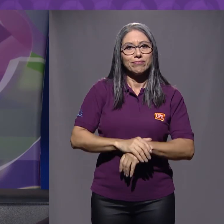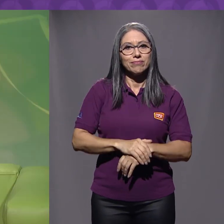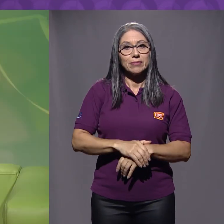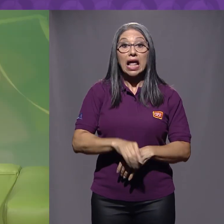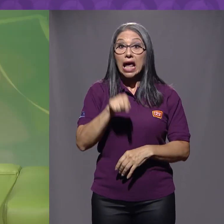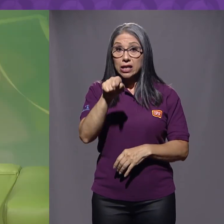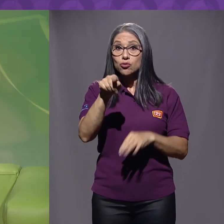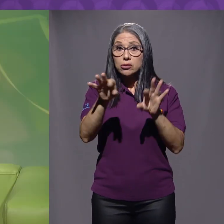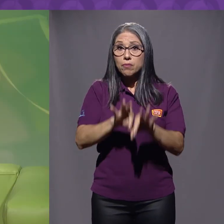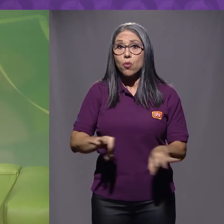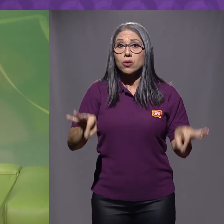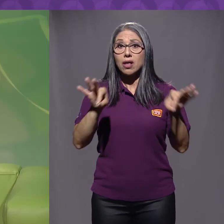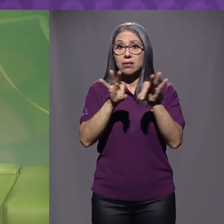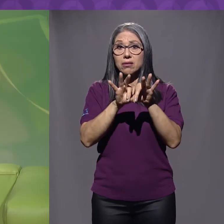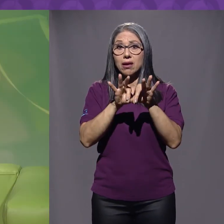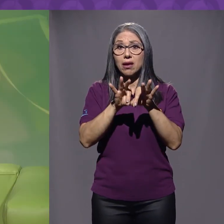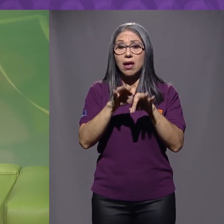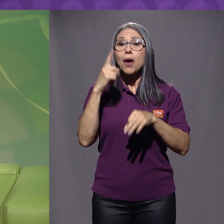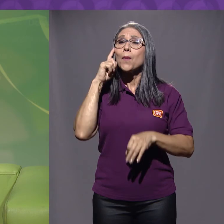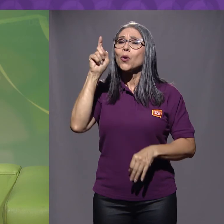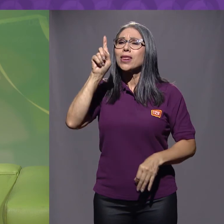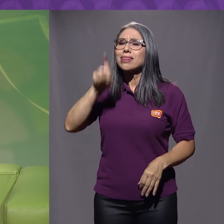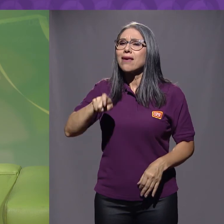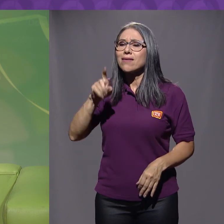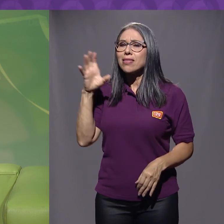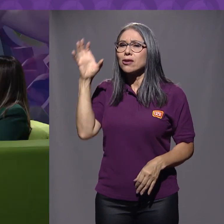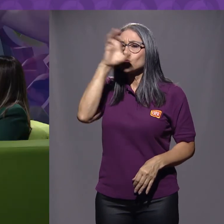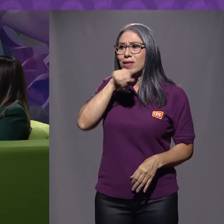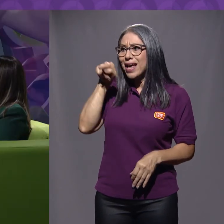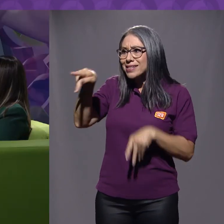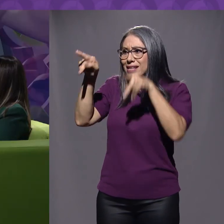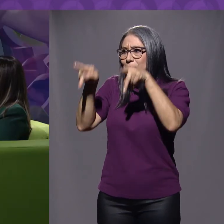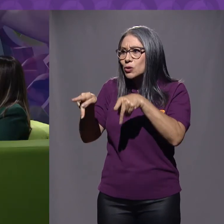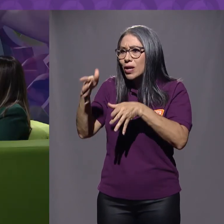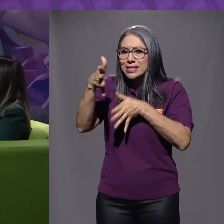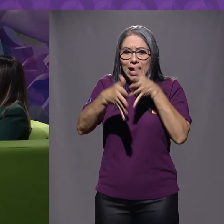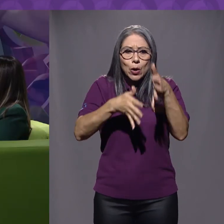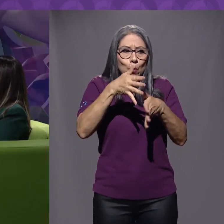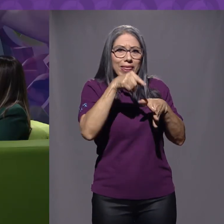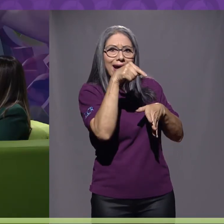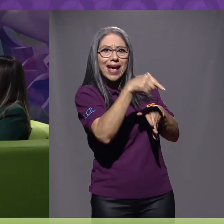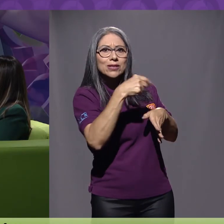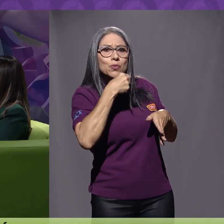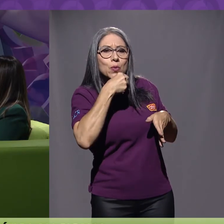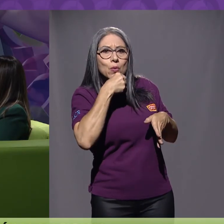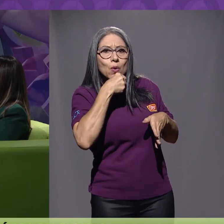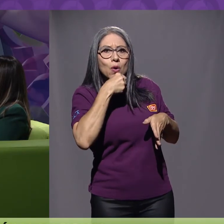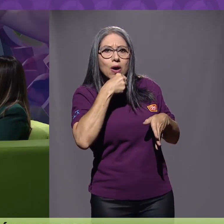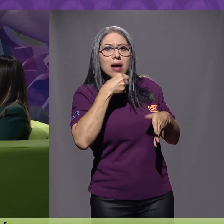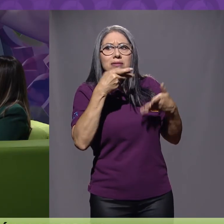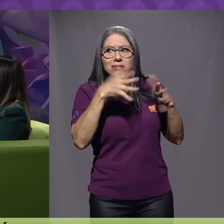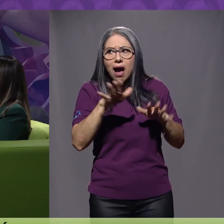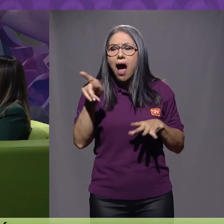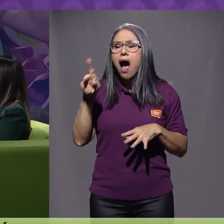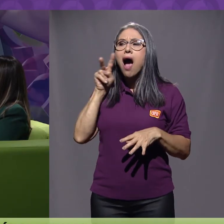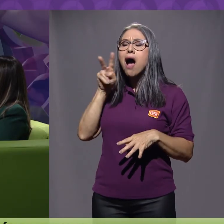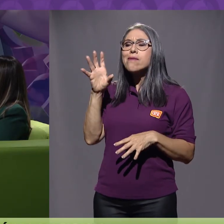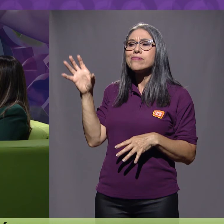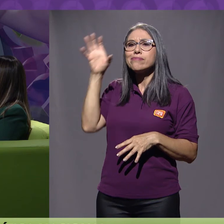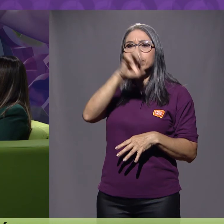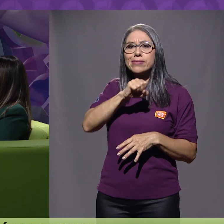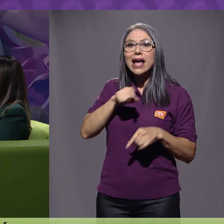porque justamente, además de que visibiliza a esa población, también la podemos capacitar justamente para esto que